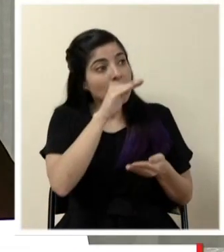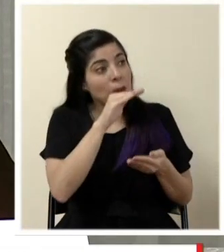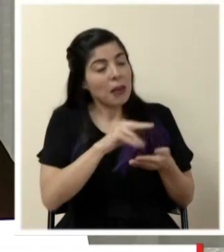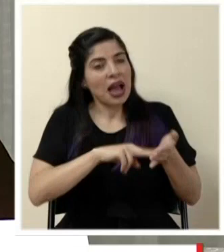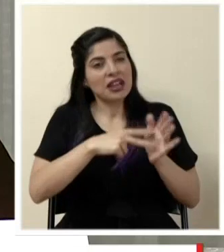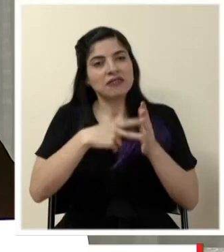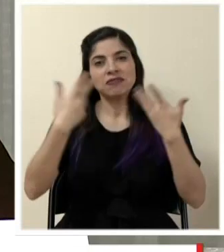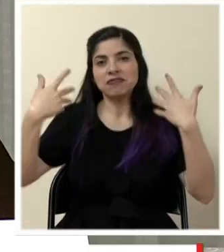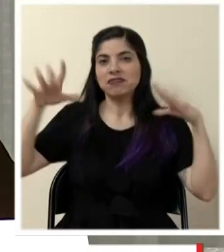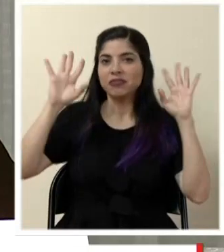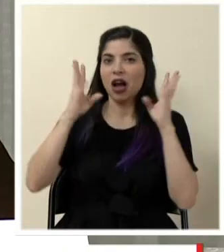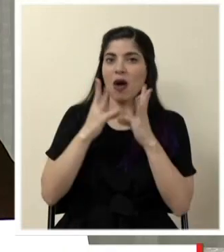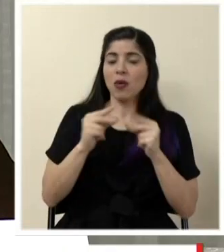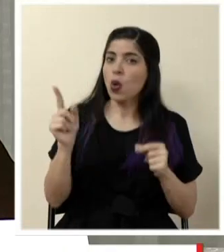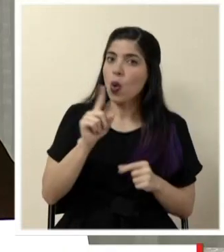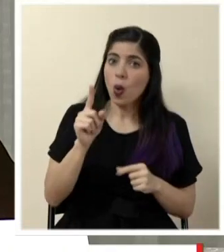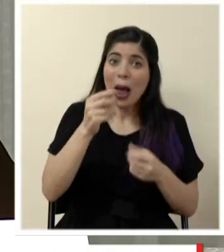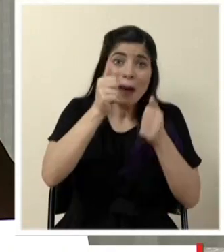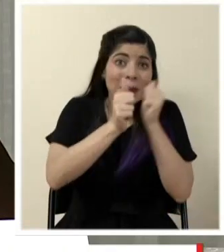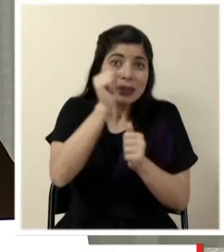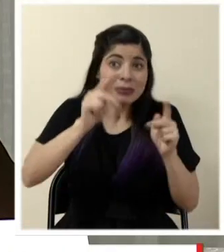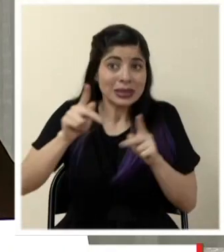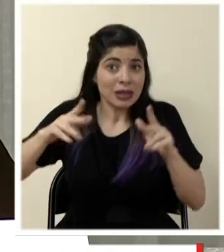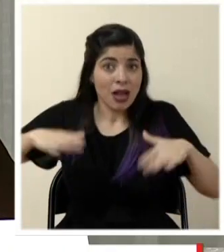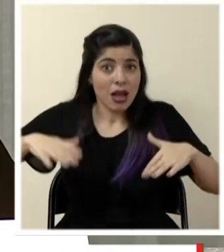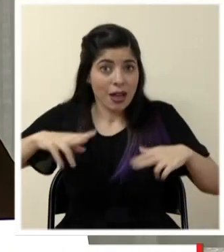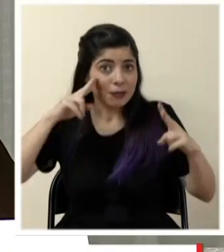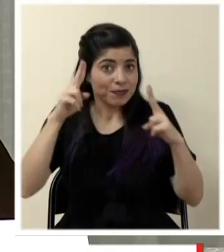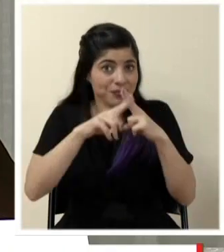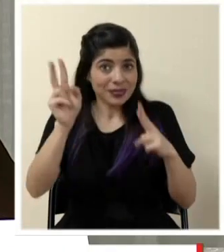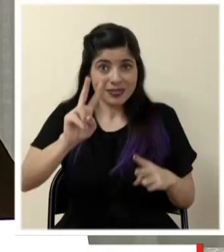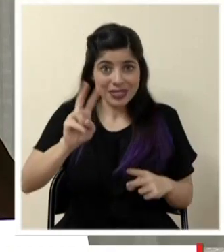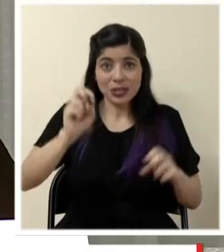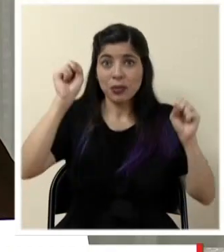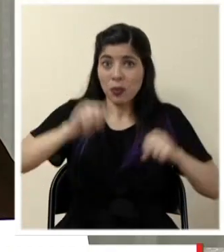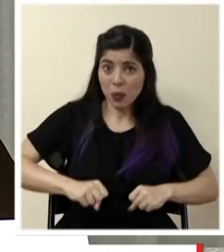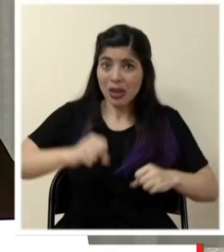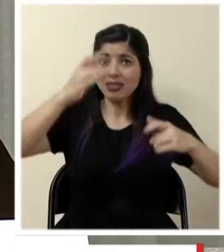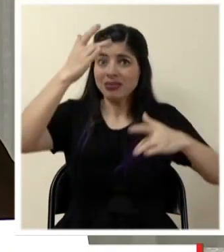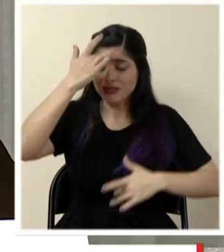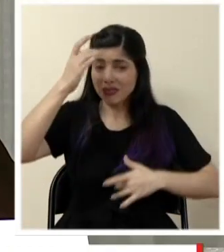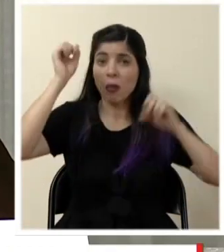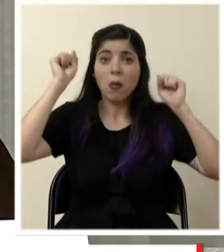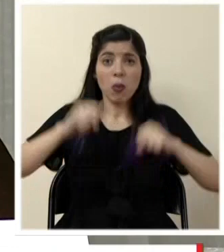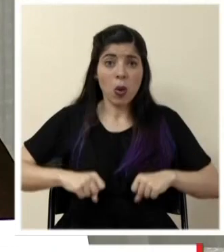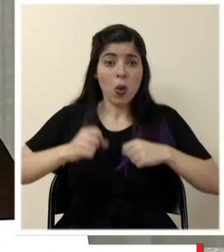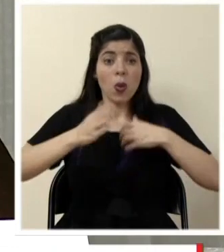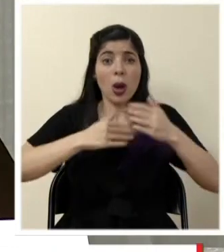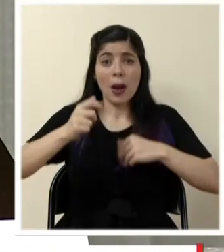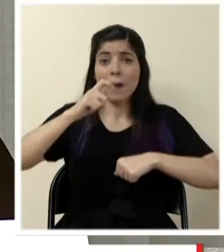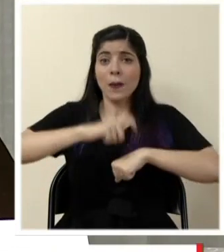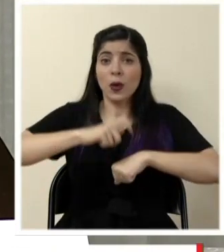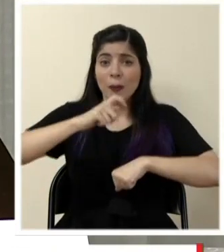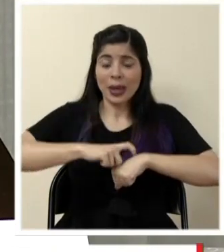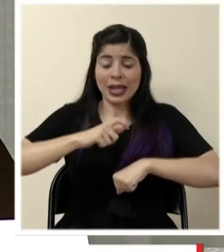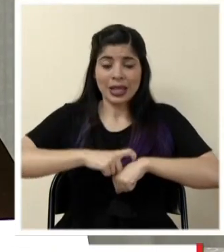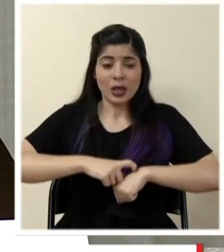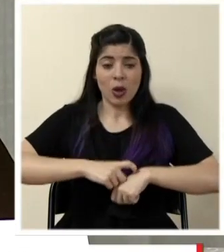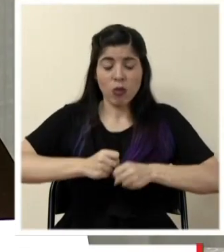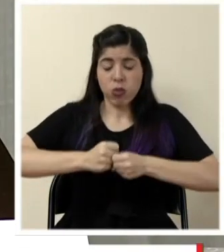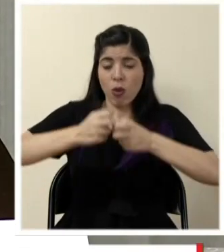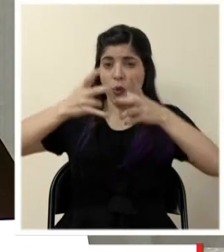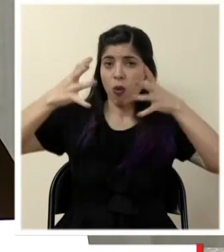crítico. Insisto, la mayoría de la población todavía no se ha expuesto al virus, pueden enfermarse, puede haber en cualquier momento un